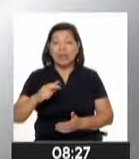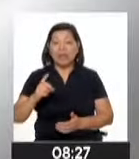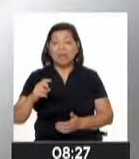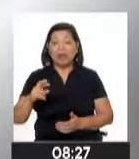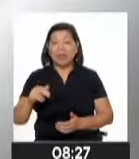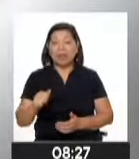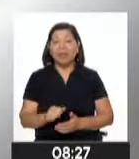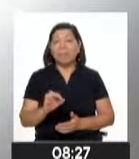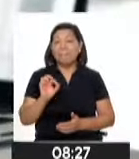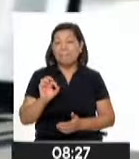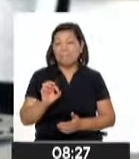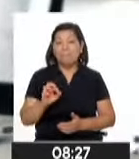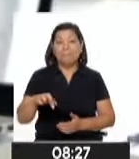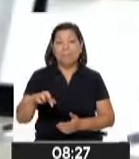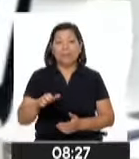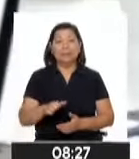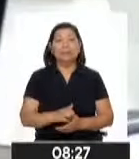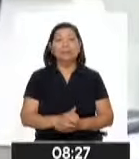www.cyberday.pe.